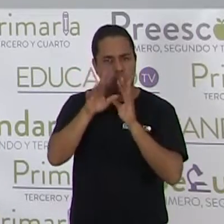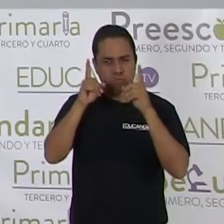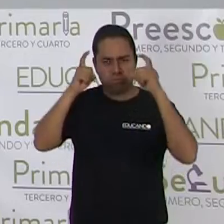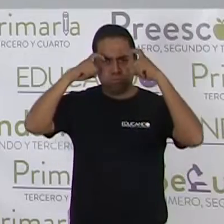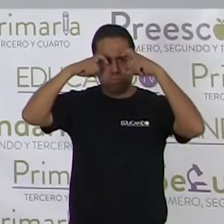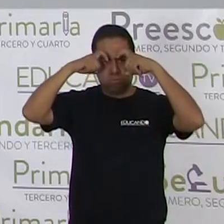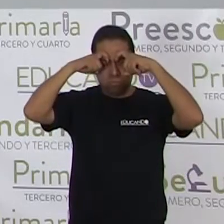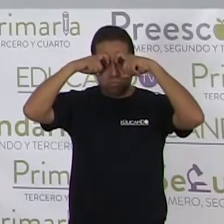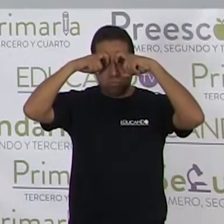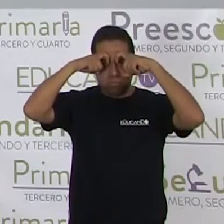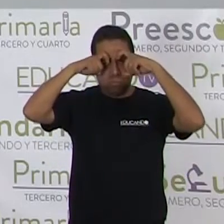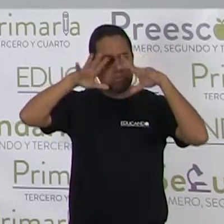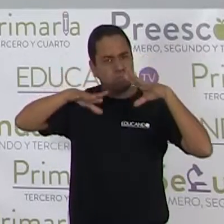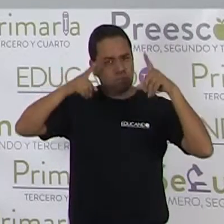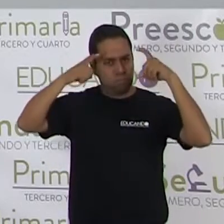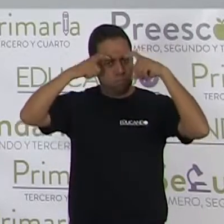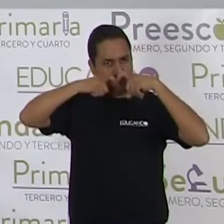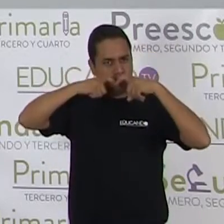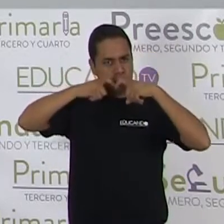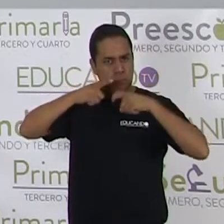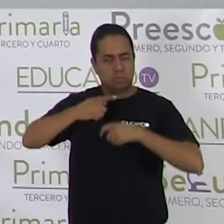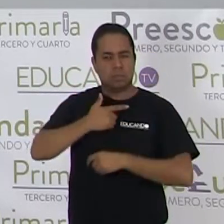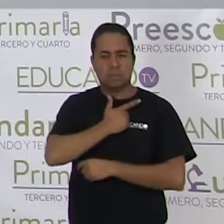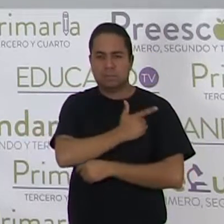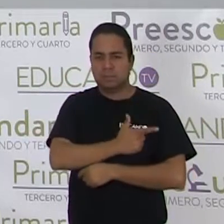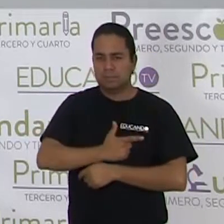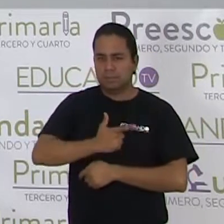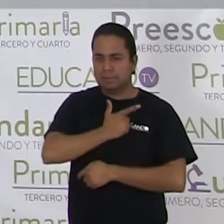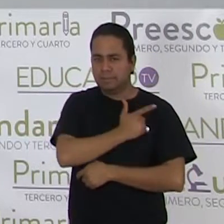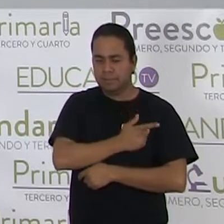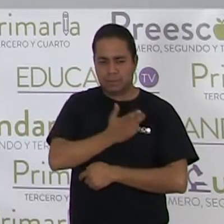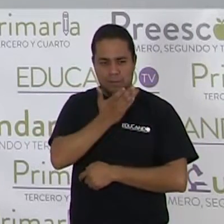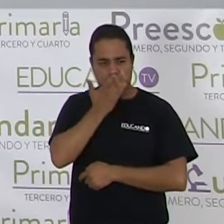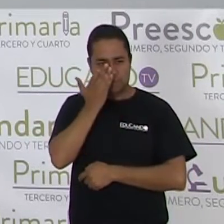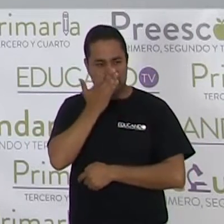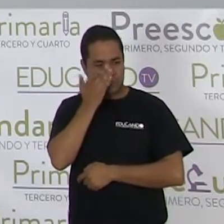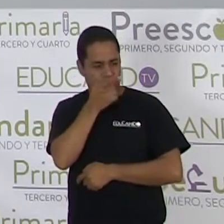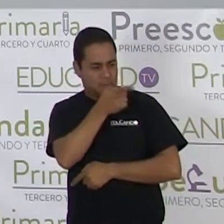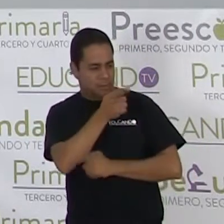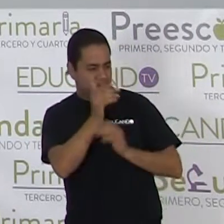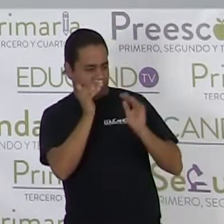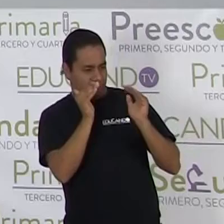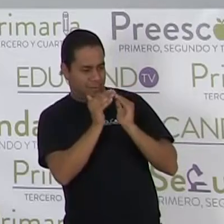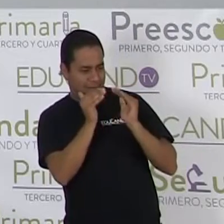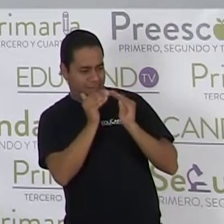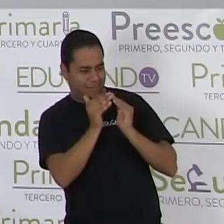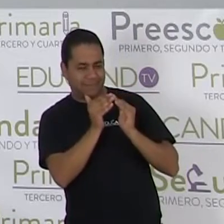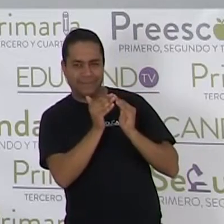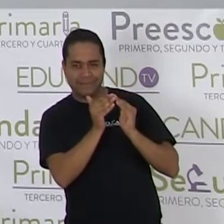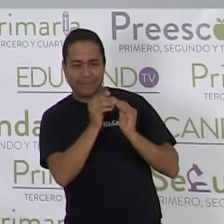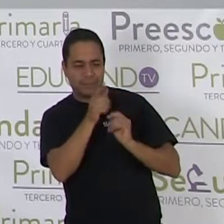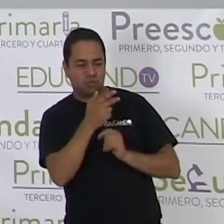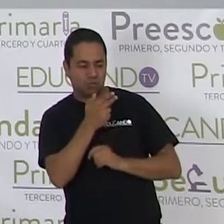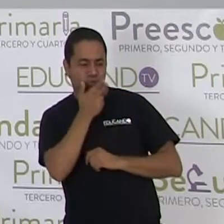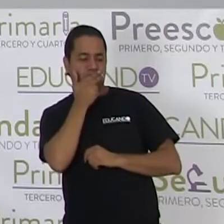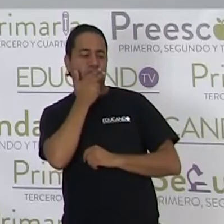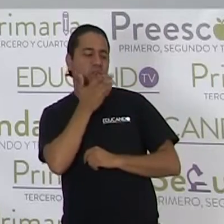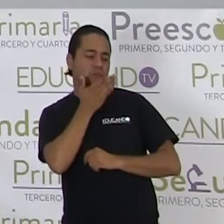enfadado. Le gusta la flor que tiene en un florero en su casa, a la cual cuida mucho.